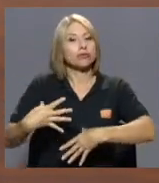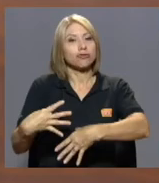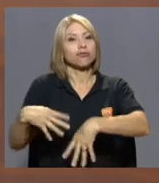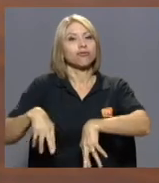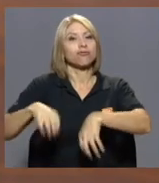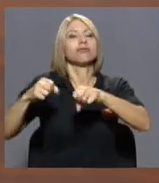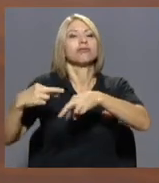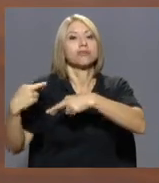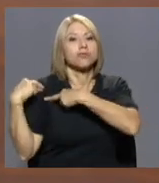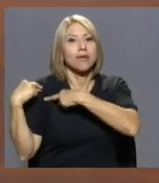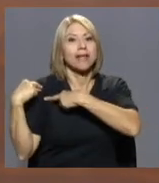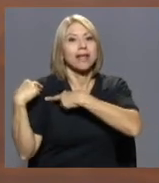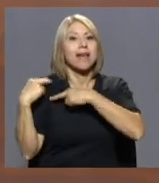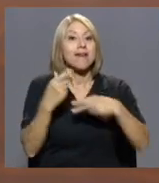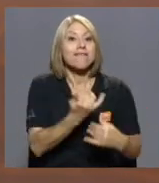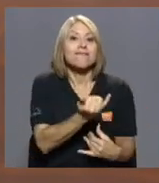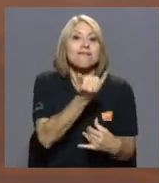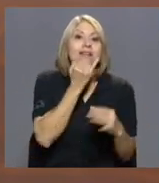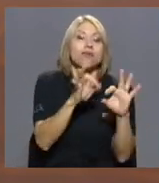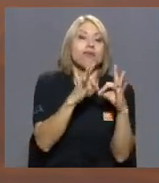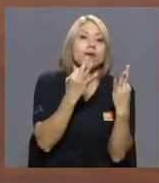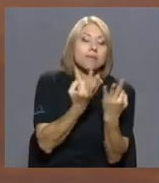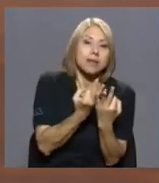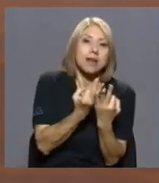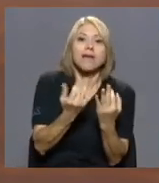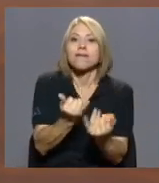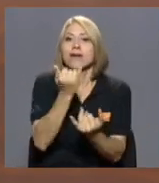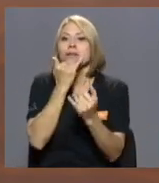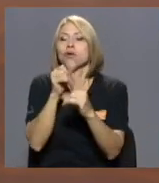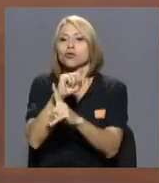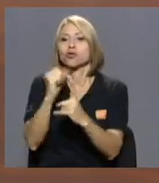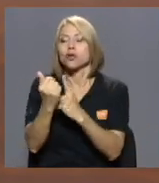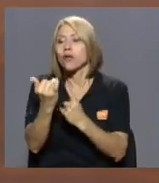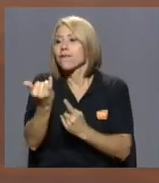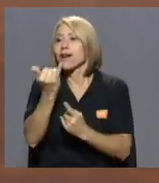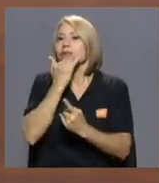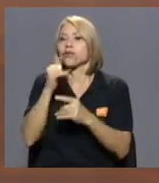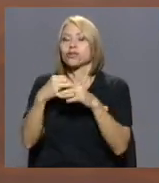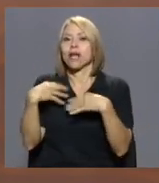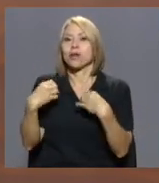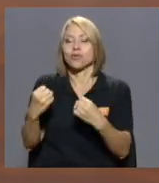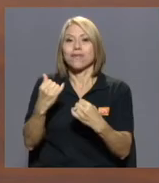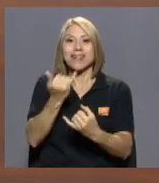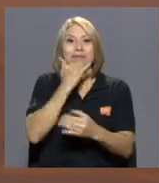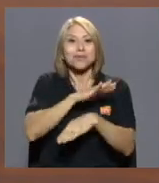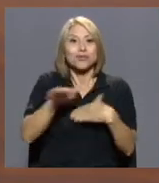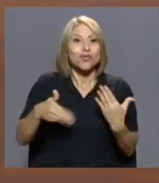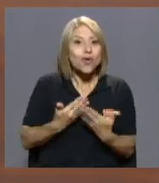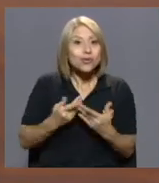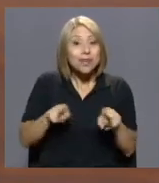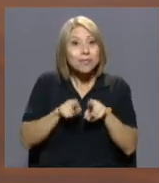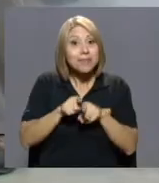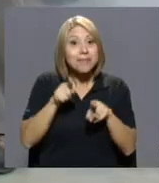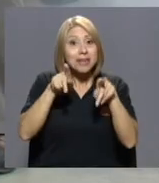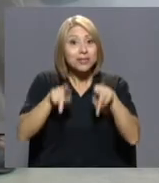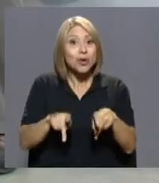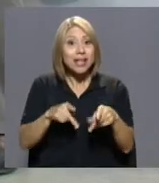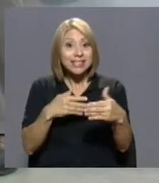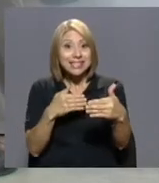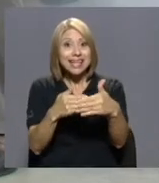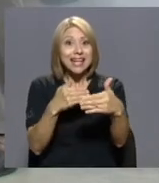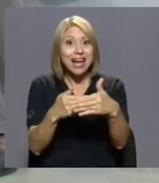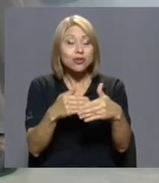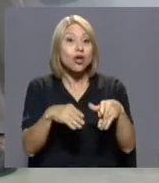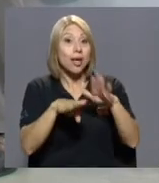tejido social, fallaron los sistemas de protección, falló el sistema de salud, fallamos todos. Incluso los que estamos cercanos a esas personas. Una persona